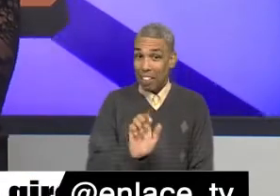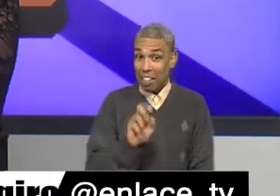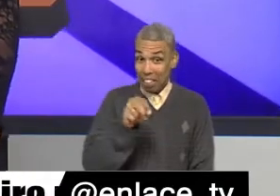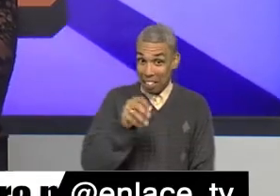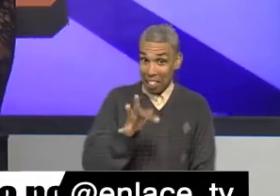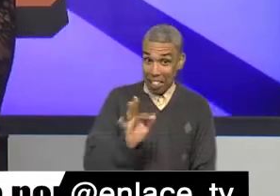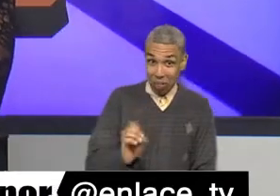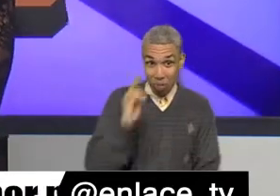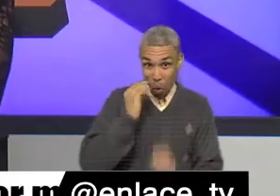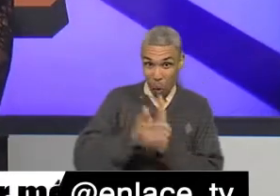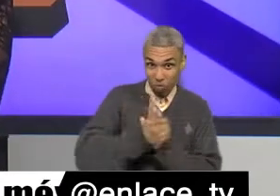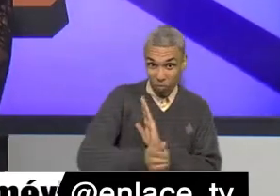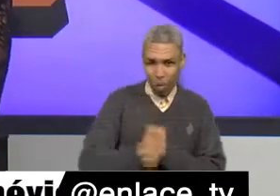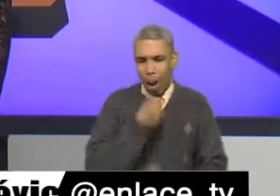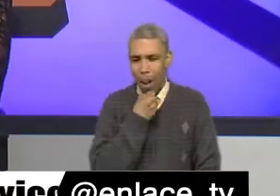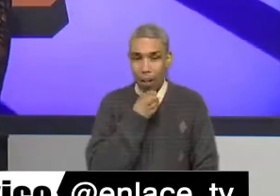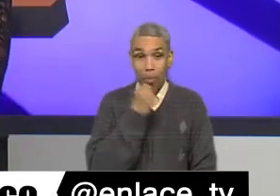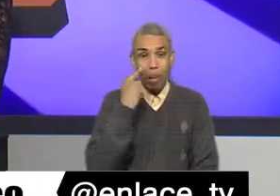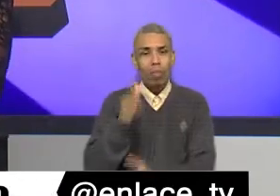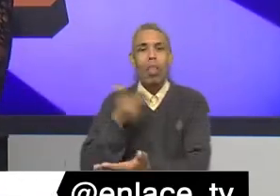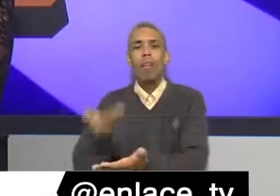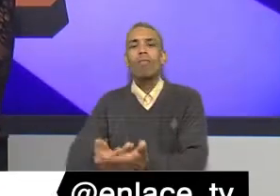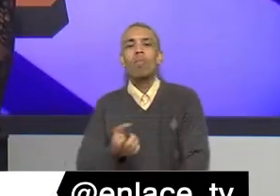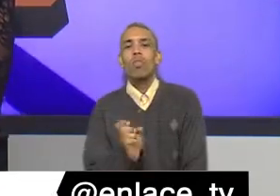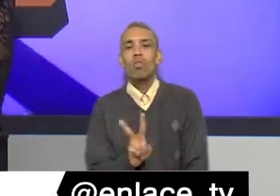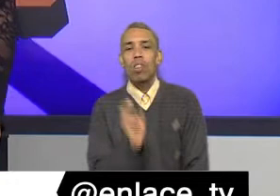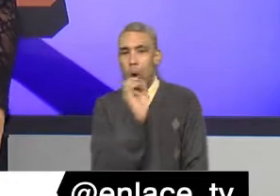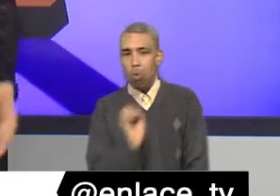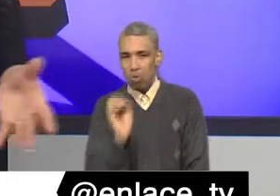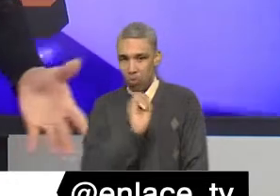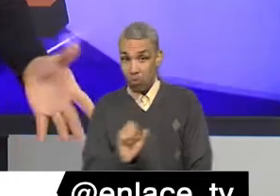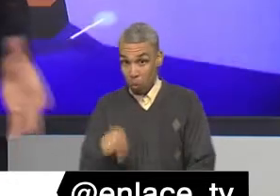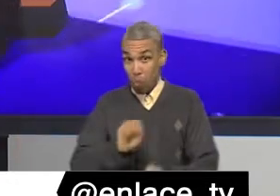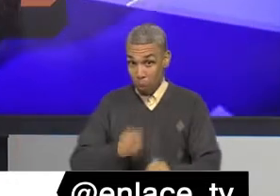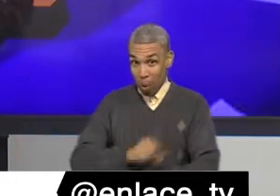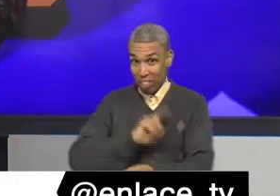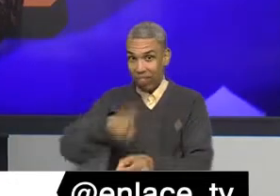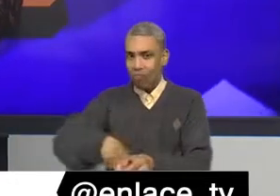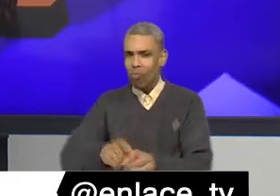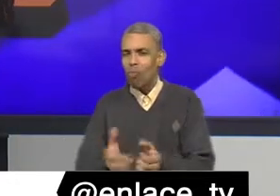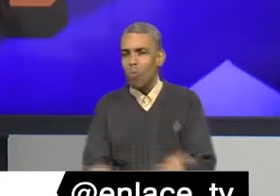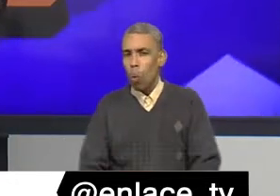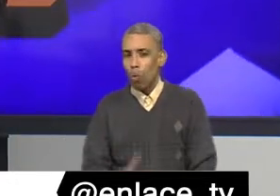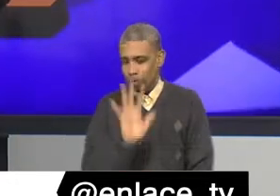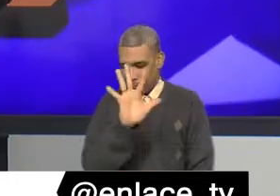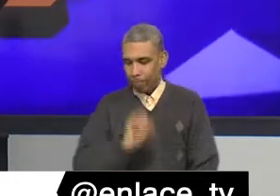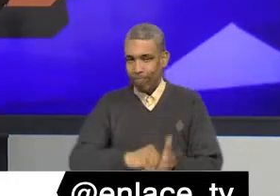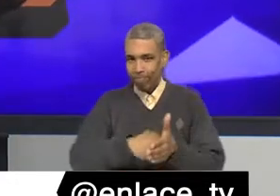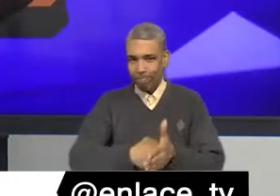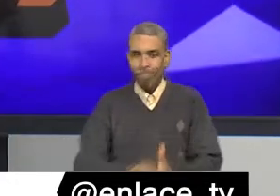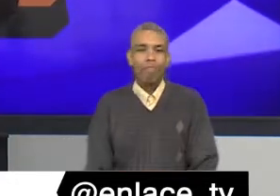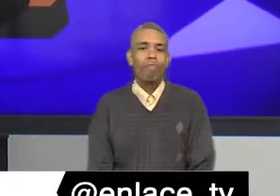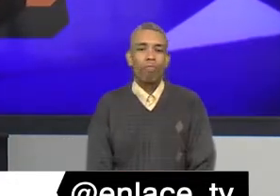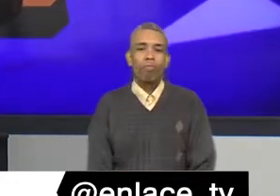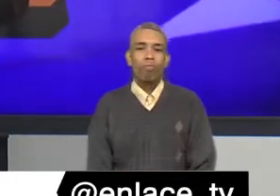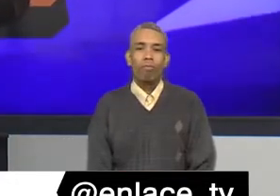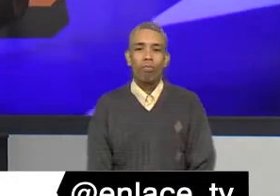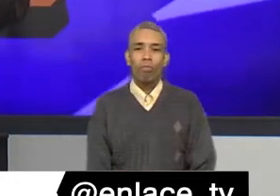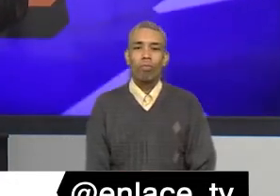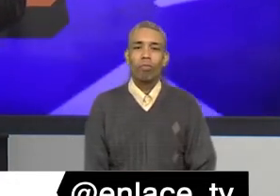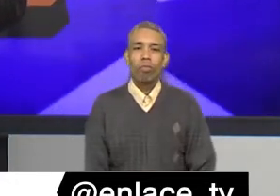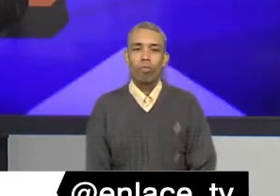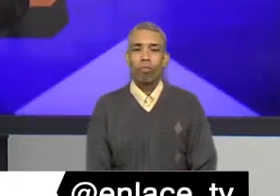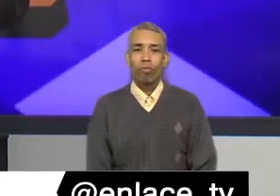12 de octubre se estarán extendiendo las audiciones. Hablaremos de estas y otras noticias en minutos. Los esperamos, bienvenidos.